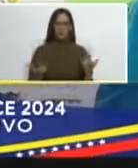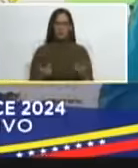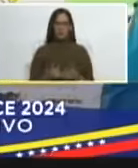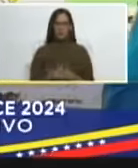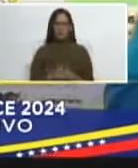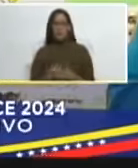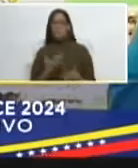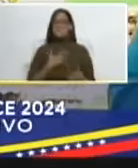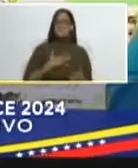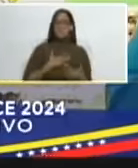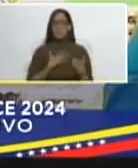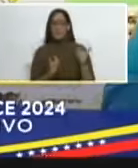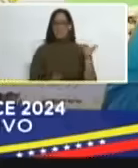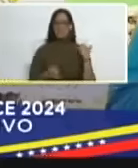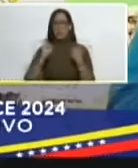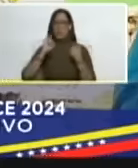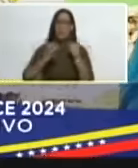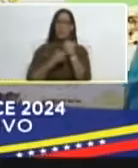presidente Guaidó.